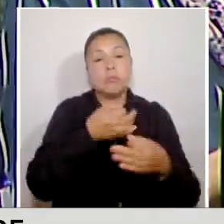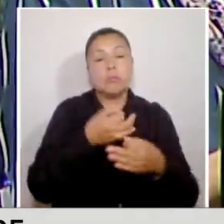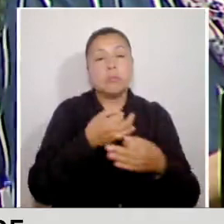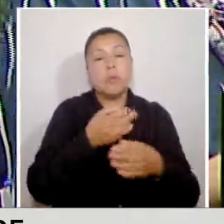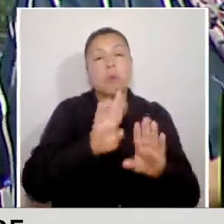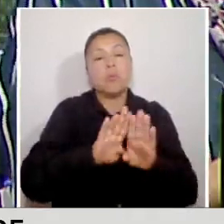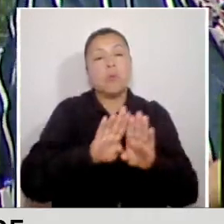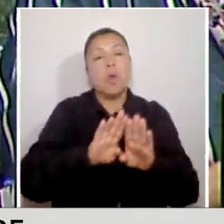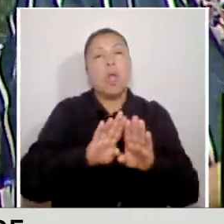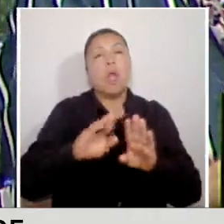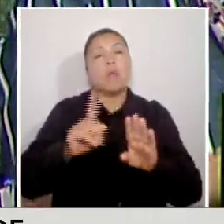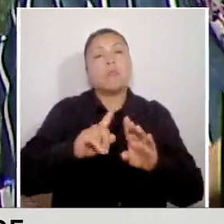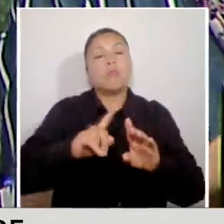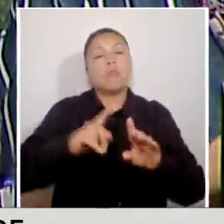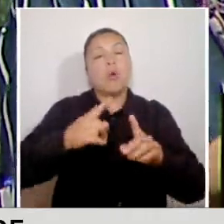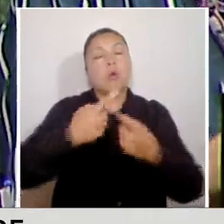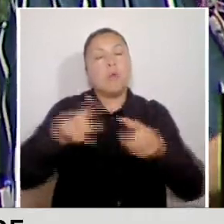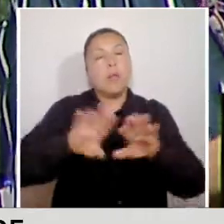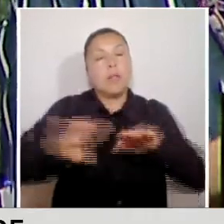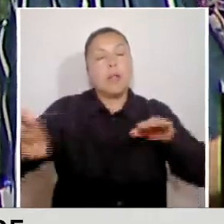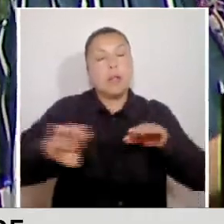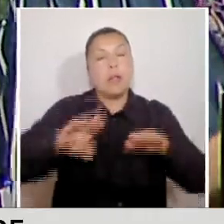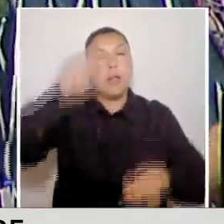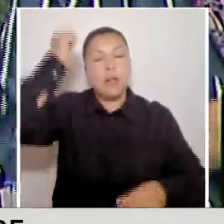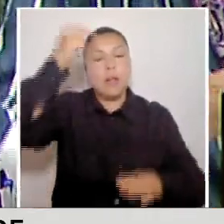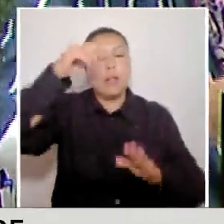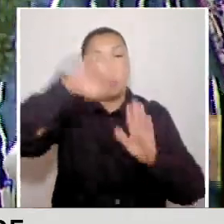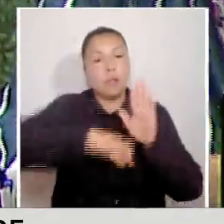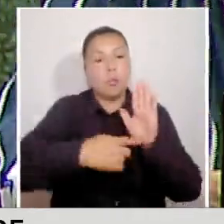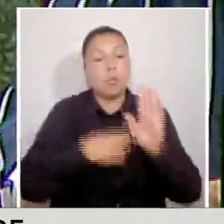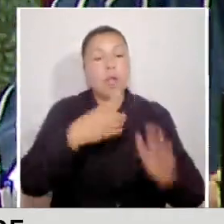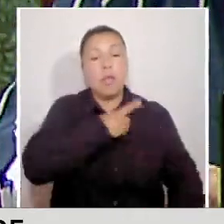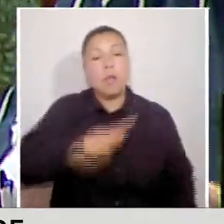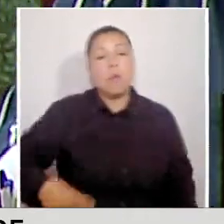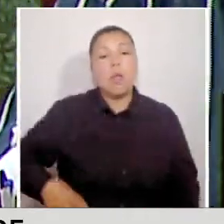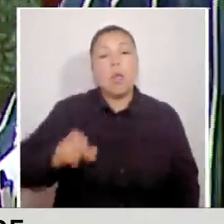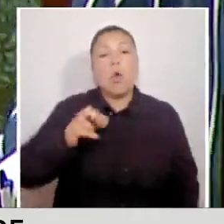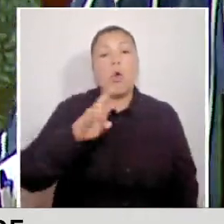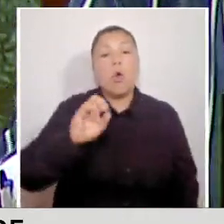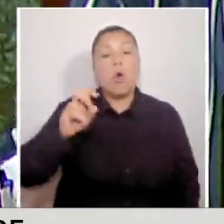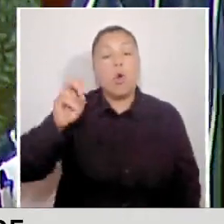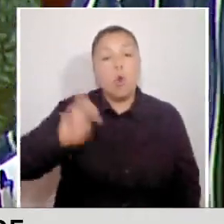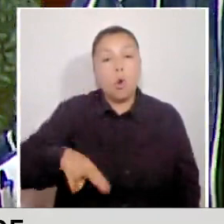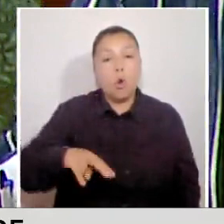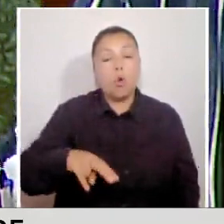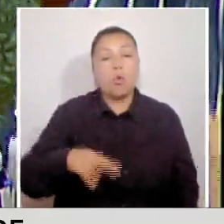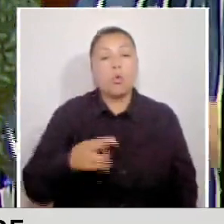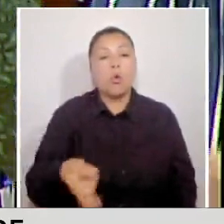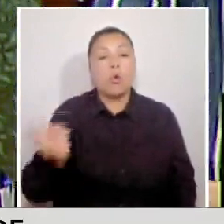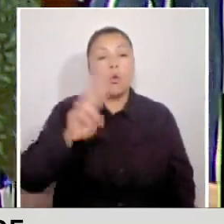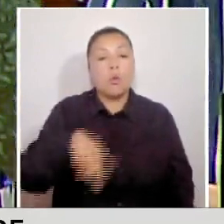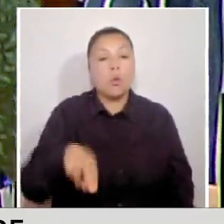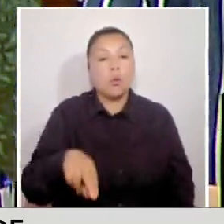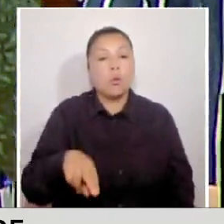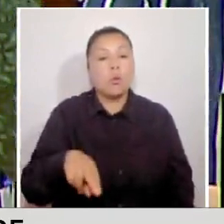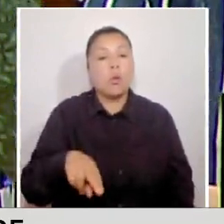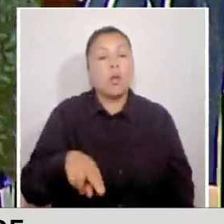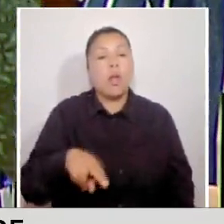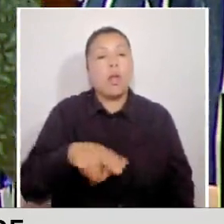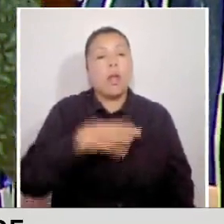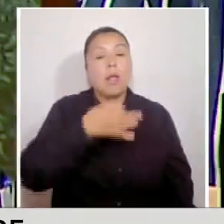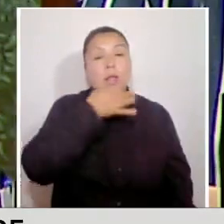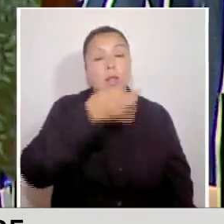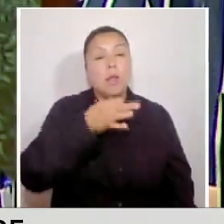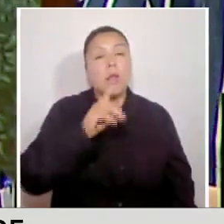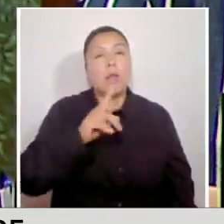ideas matrices del proyecto el diputado lon ha solicitado la reconsideración de la declaración de inadmisibilidad